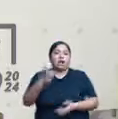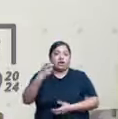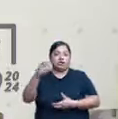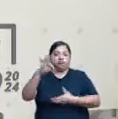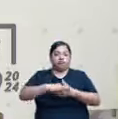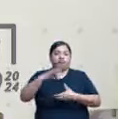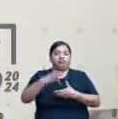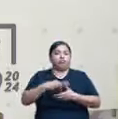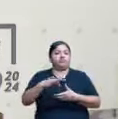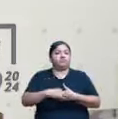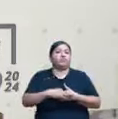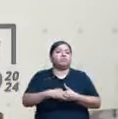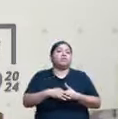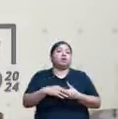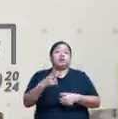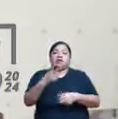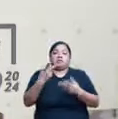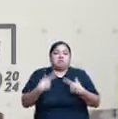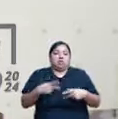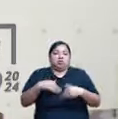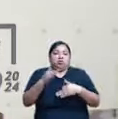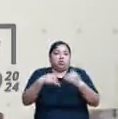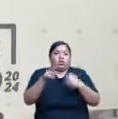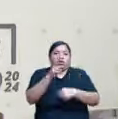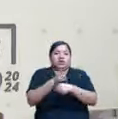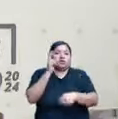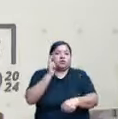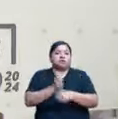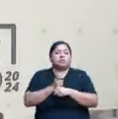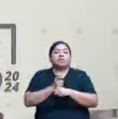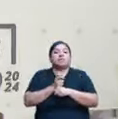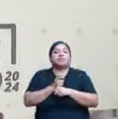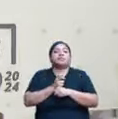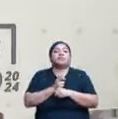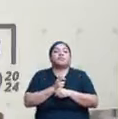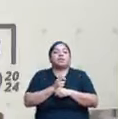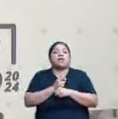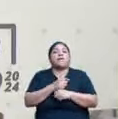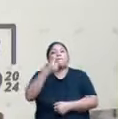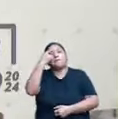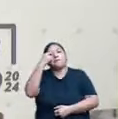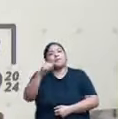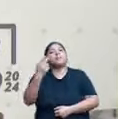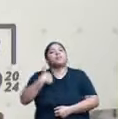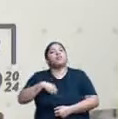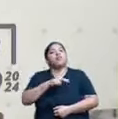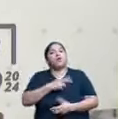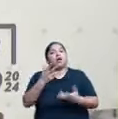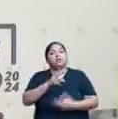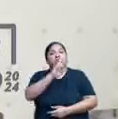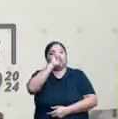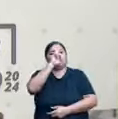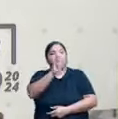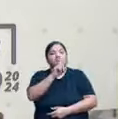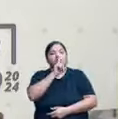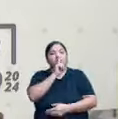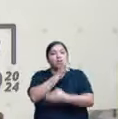electoral en donde todos estamos invitados, para que lo ejerzamos en un marco de respeto y